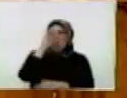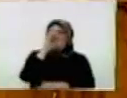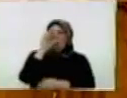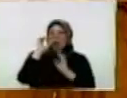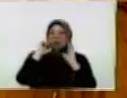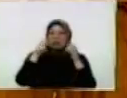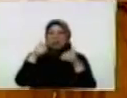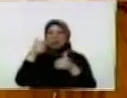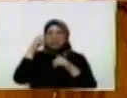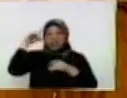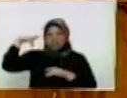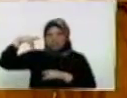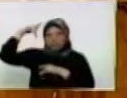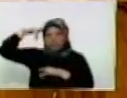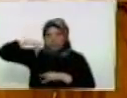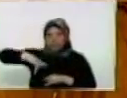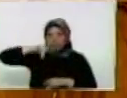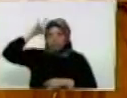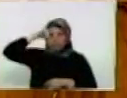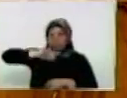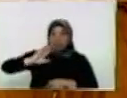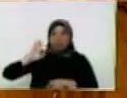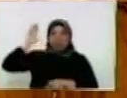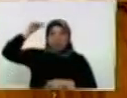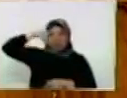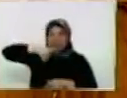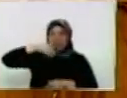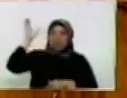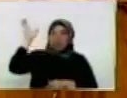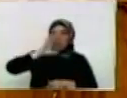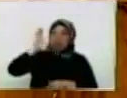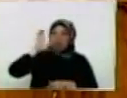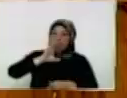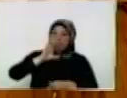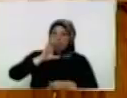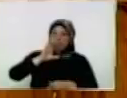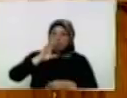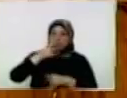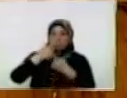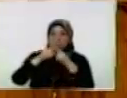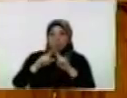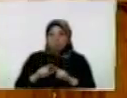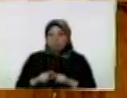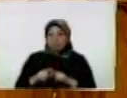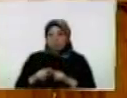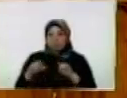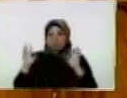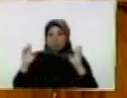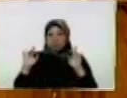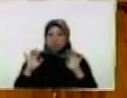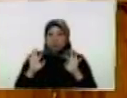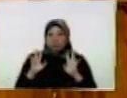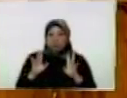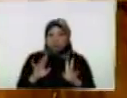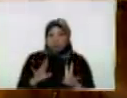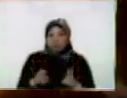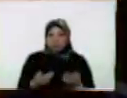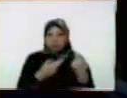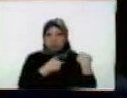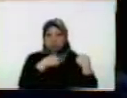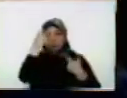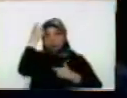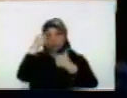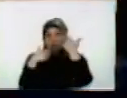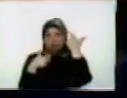brigada paracaidista del estado de Aragua a Caracas, y calculábamos que ese desplazamiento al mando de nuestro comandante